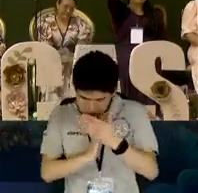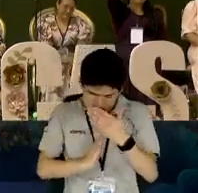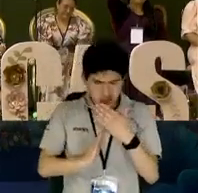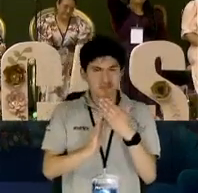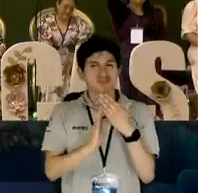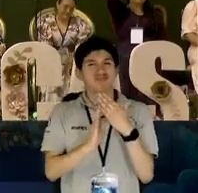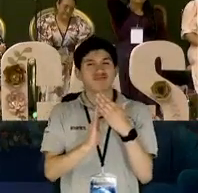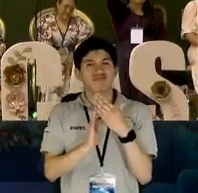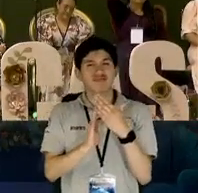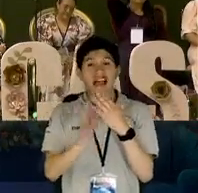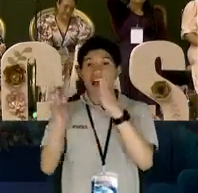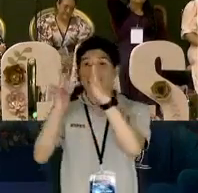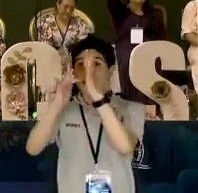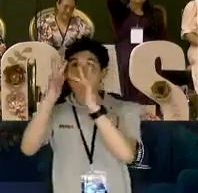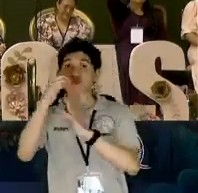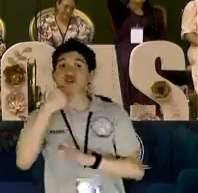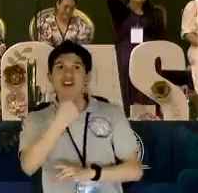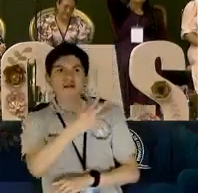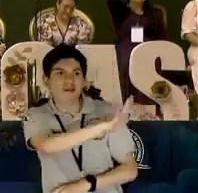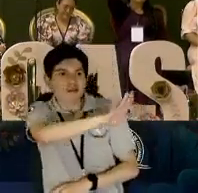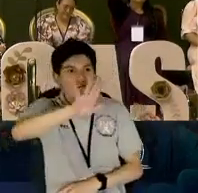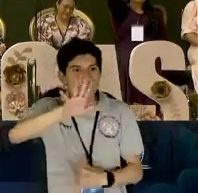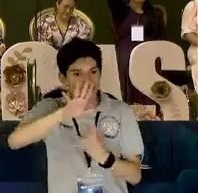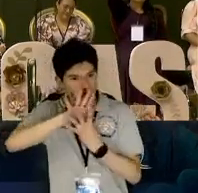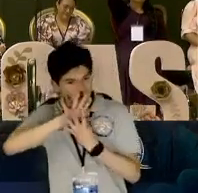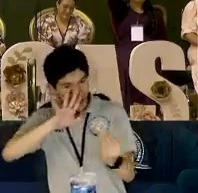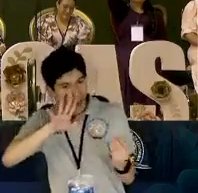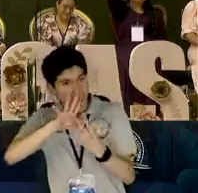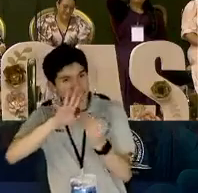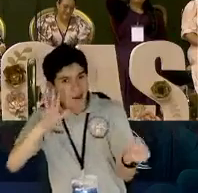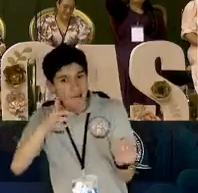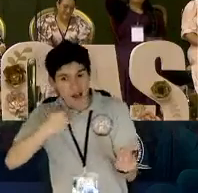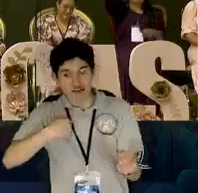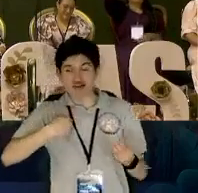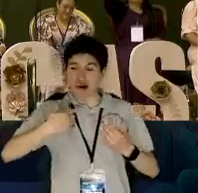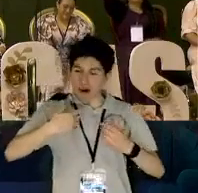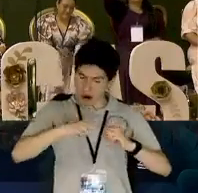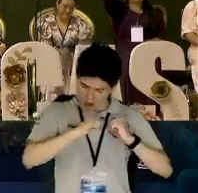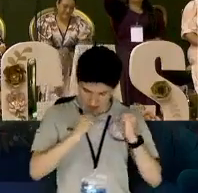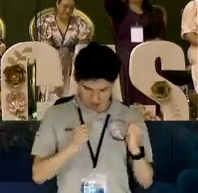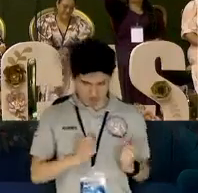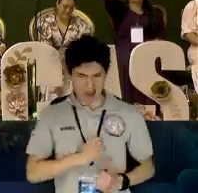Aprended de mí que soy manso y humilde de corazón.